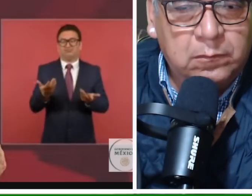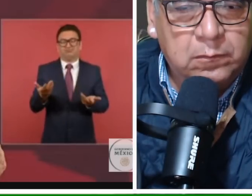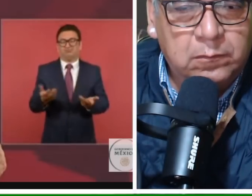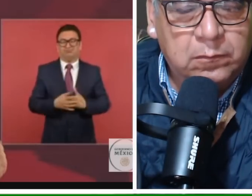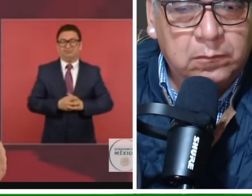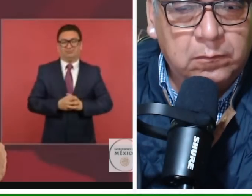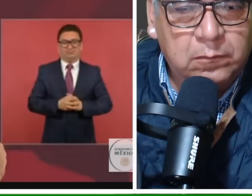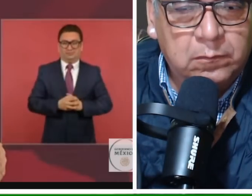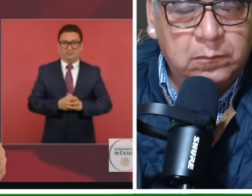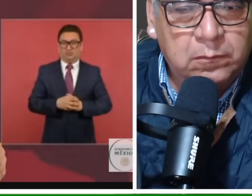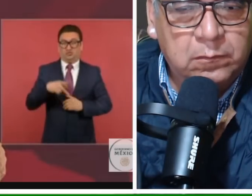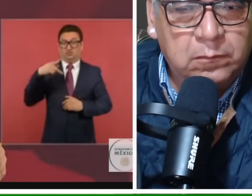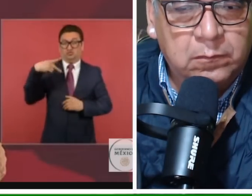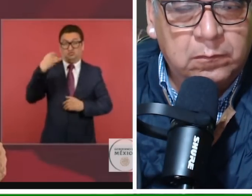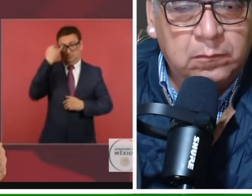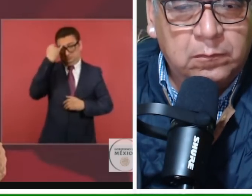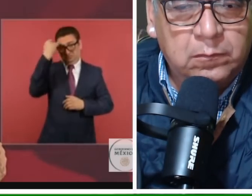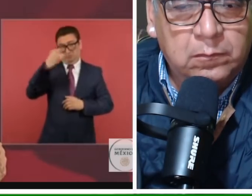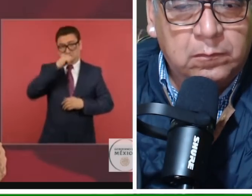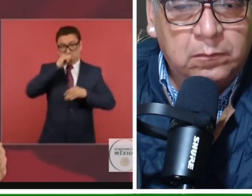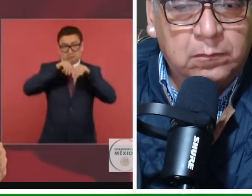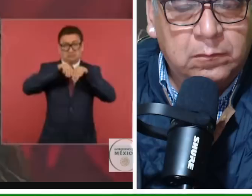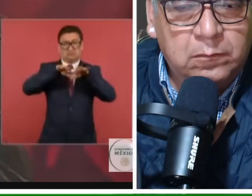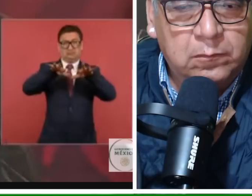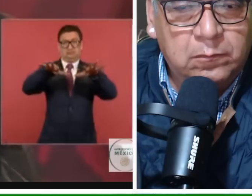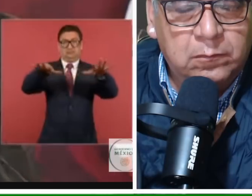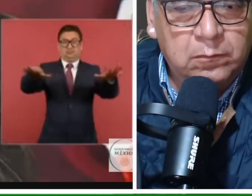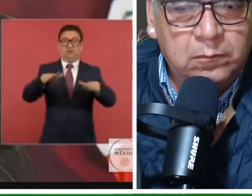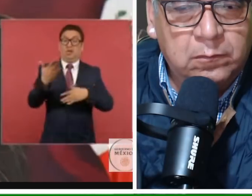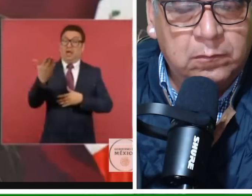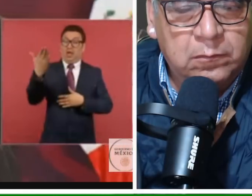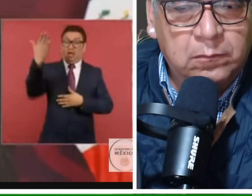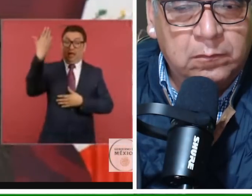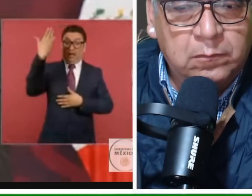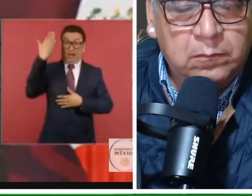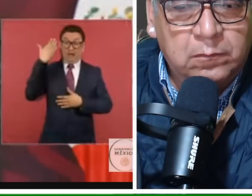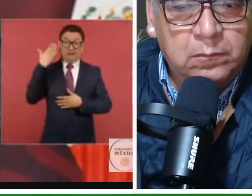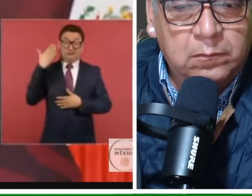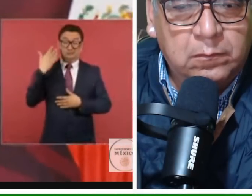esa estrategia mediática que antes era